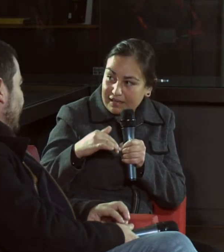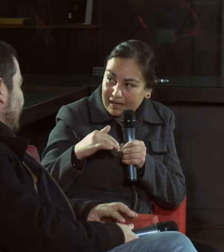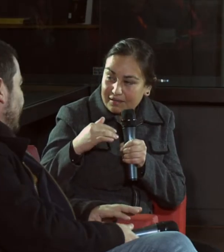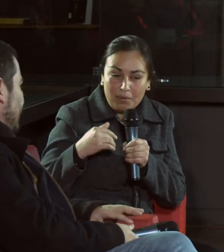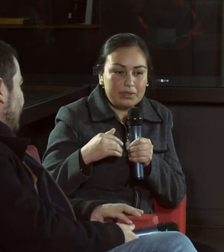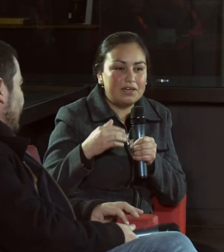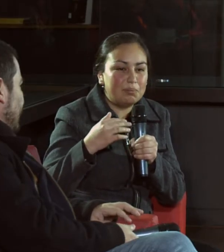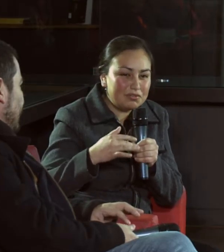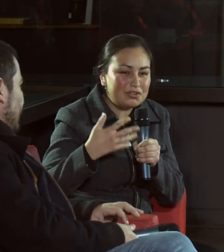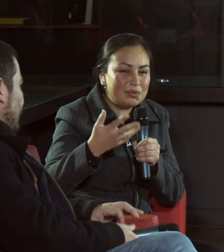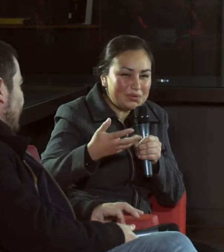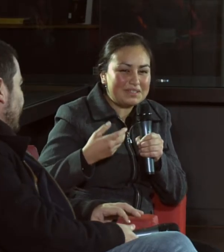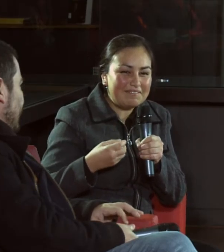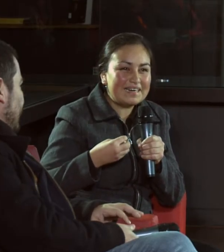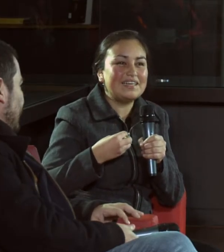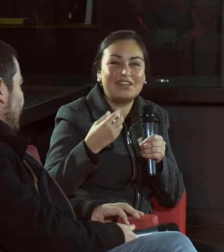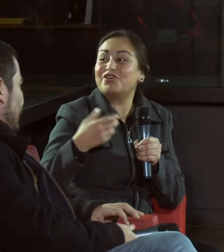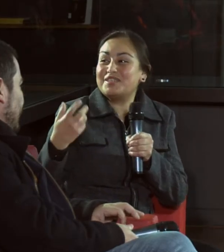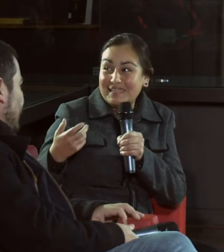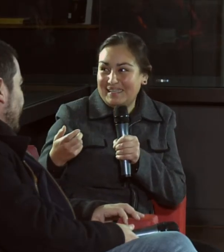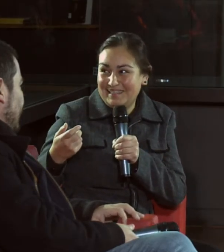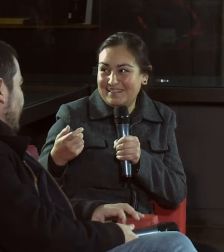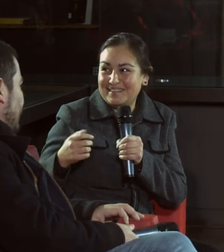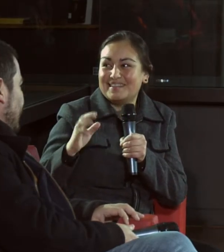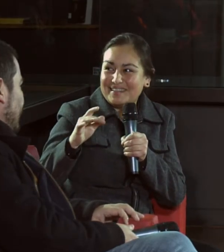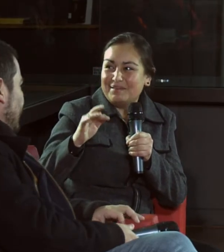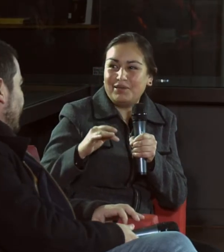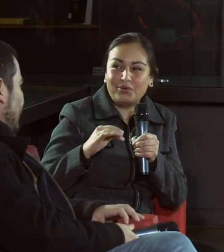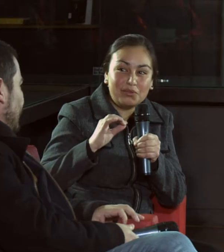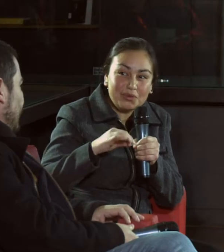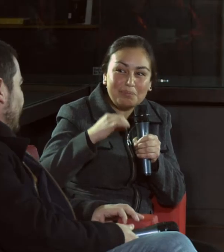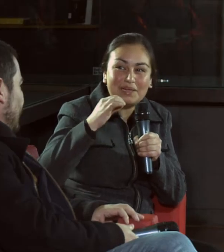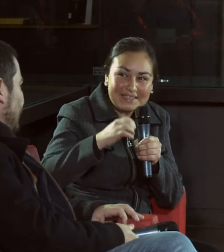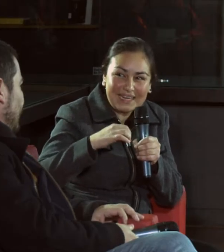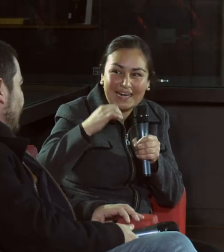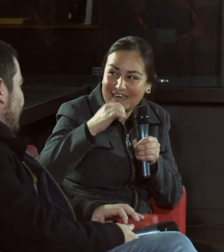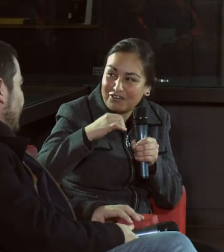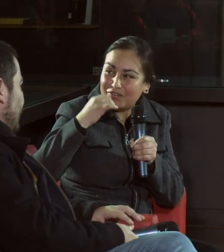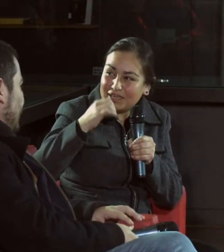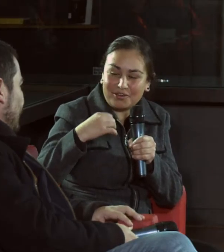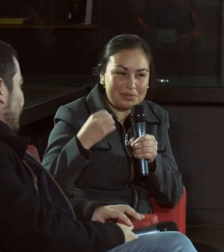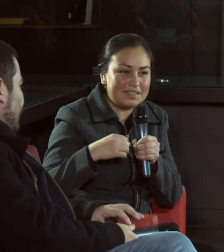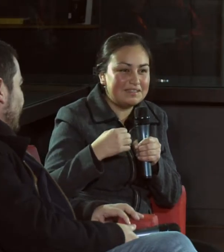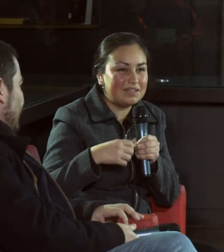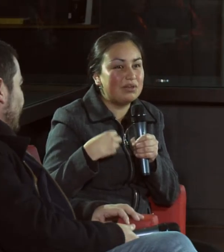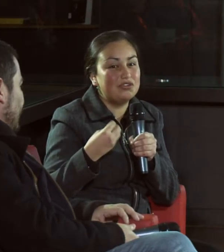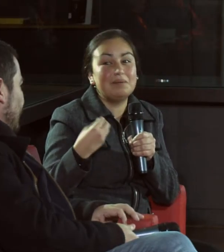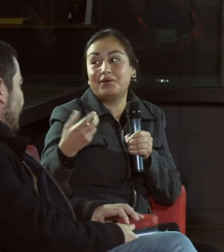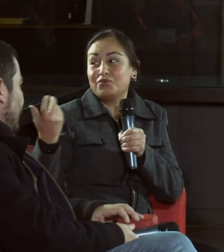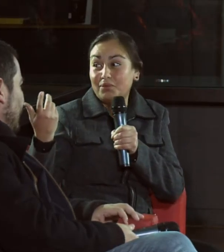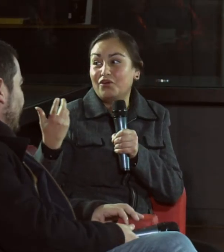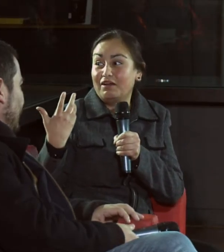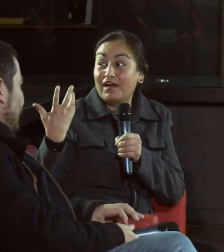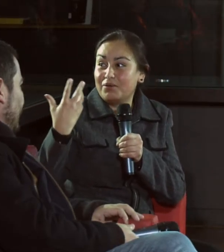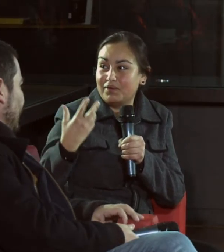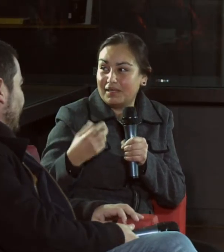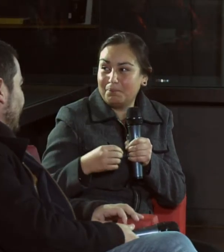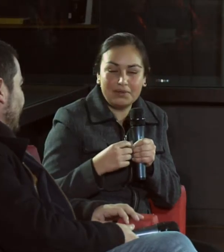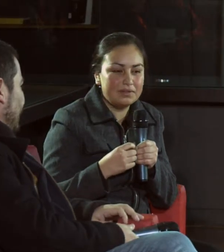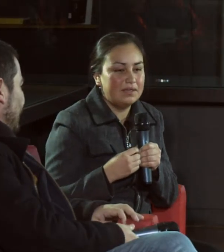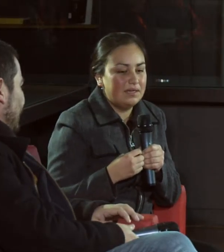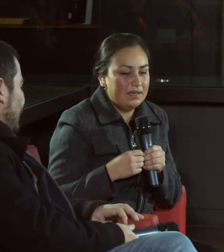necesitamos trabajar, porque los profesores cuando uno trabaja, es todo sí, pero cuando uno empieza a hilar fino, como se dice, cuando yo le pregunto por lo del